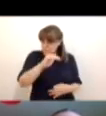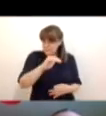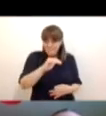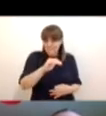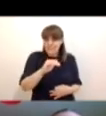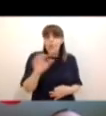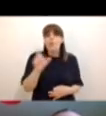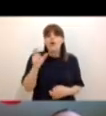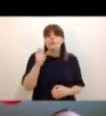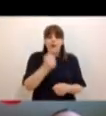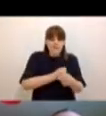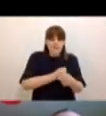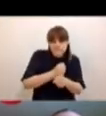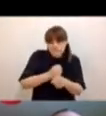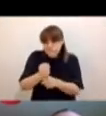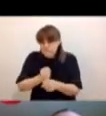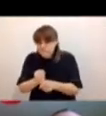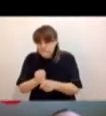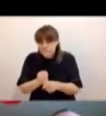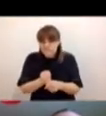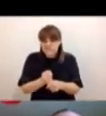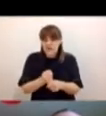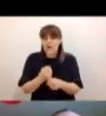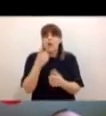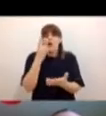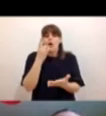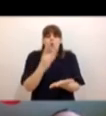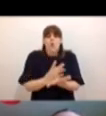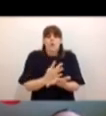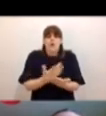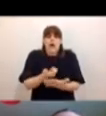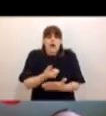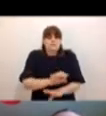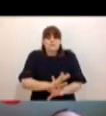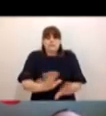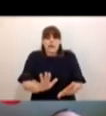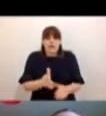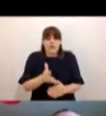permanente el desarrollo de las niñas y los niños la siguiente por favor